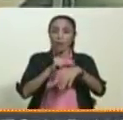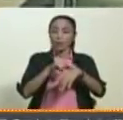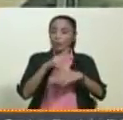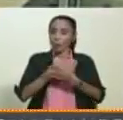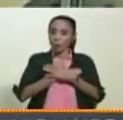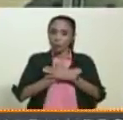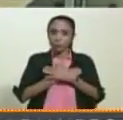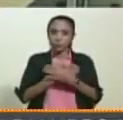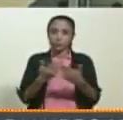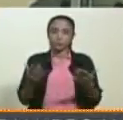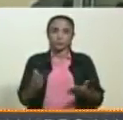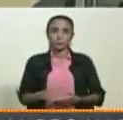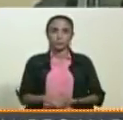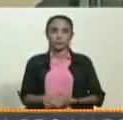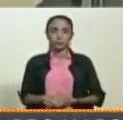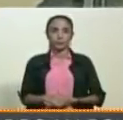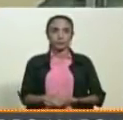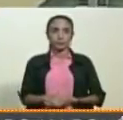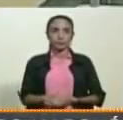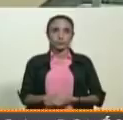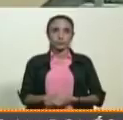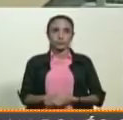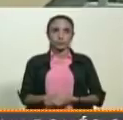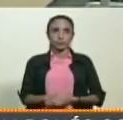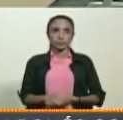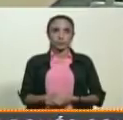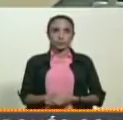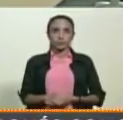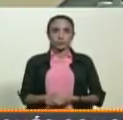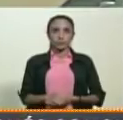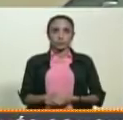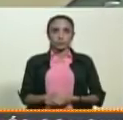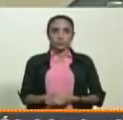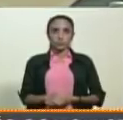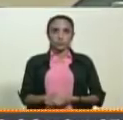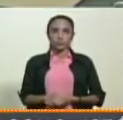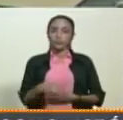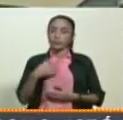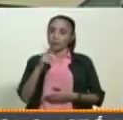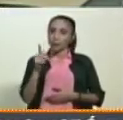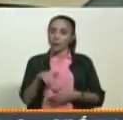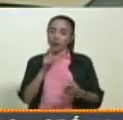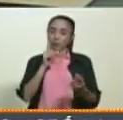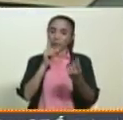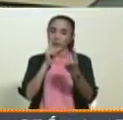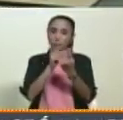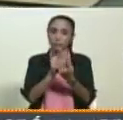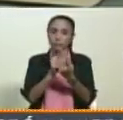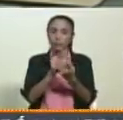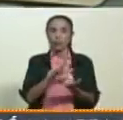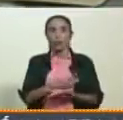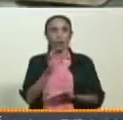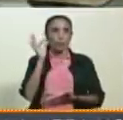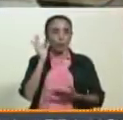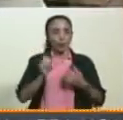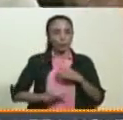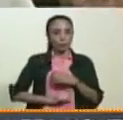enfermeras, Rosario Blanco, ¿no?, explican, y seguramente así va a ser la atención a las parturientas, ¿no? Y